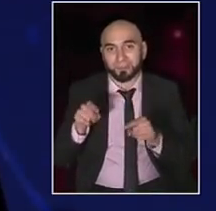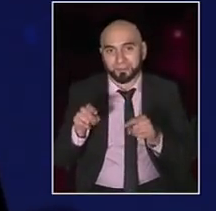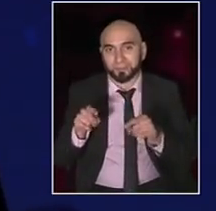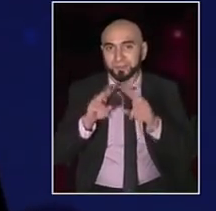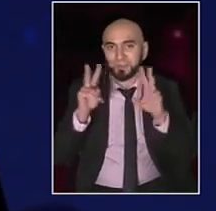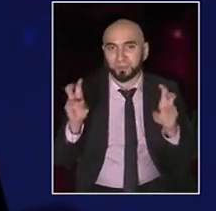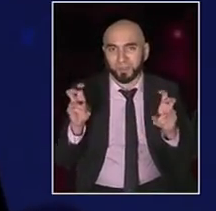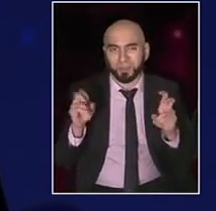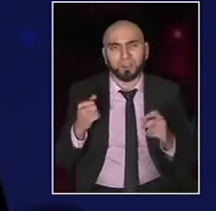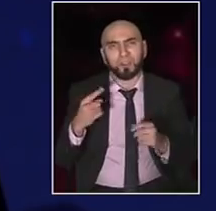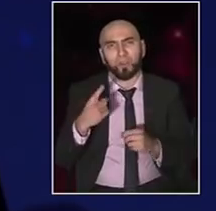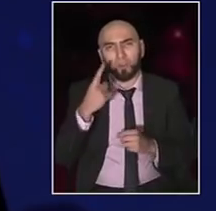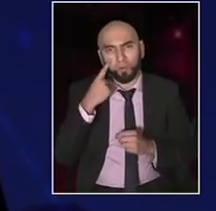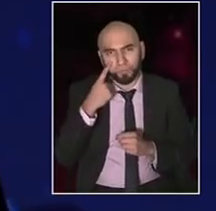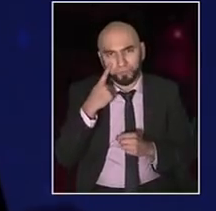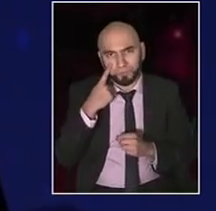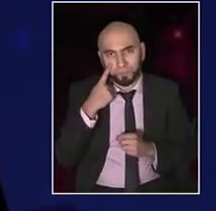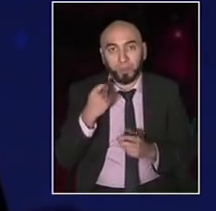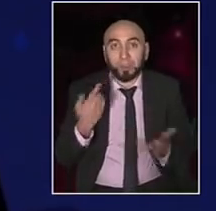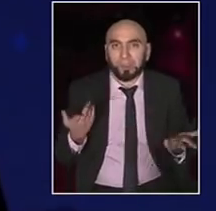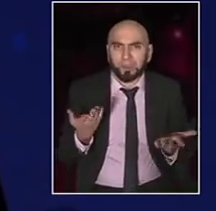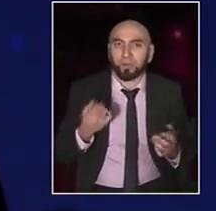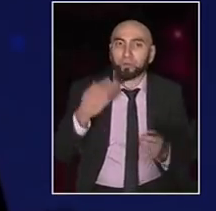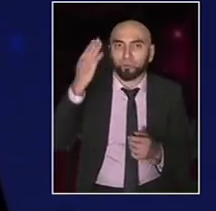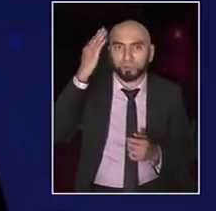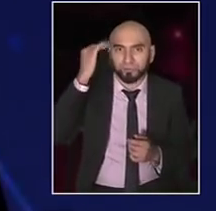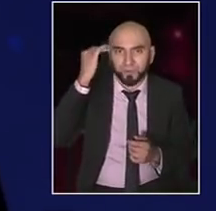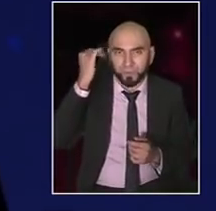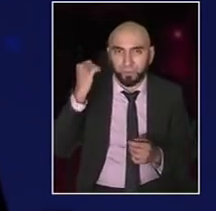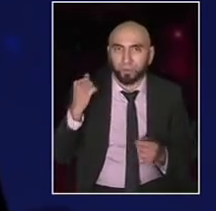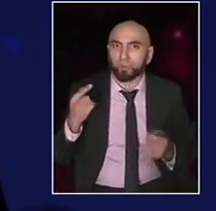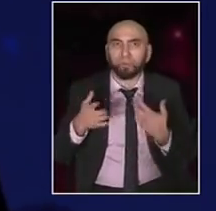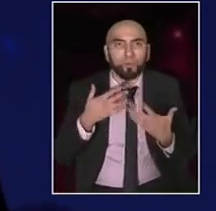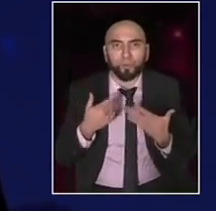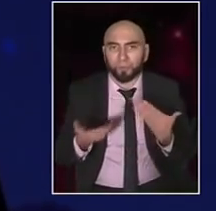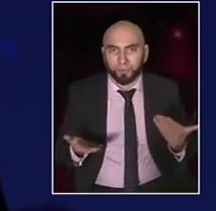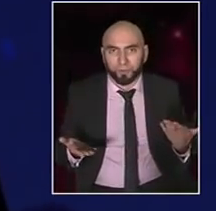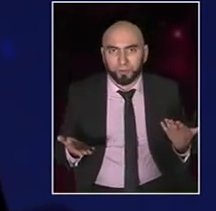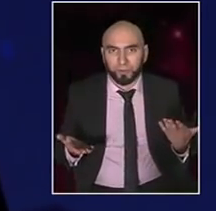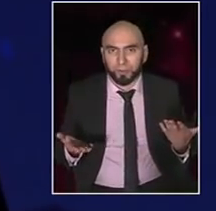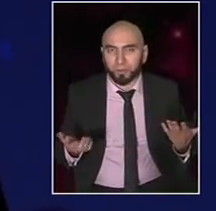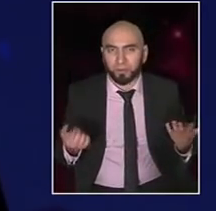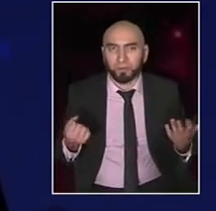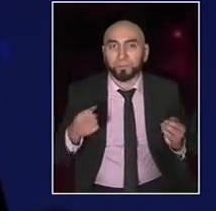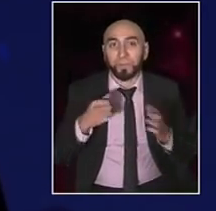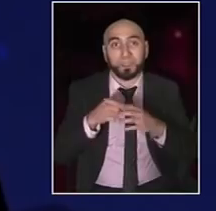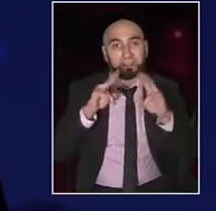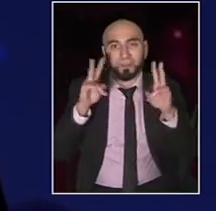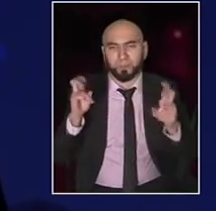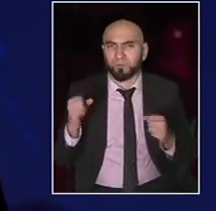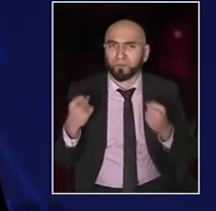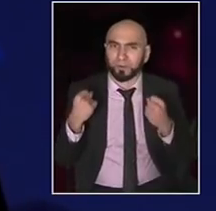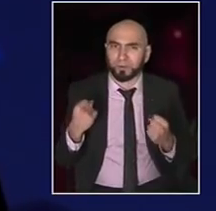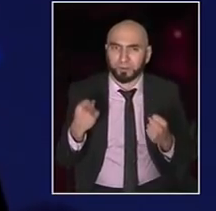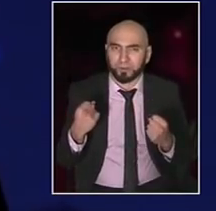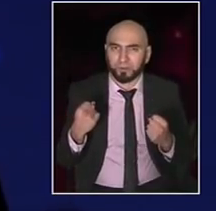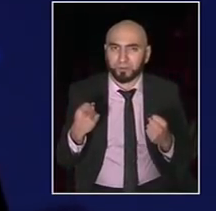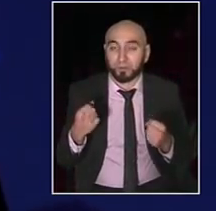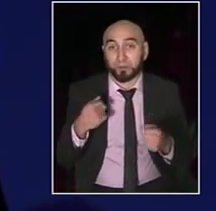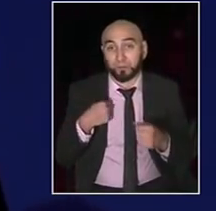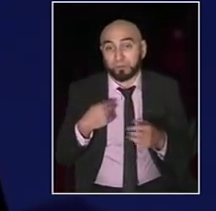de conocer que no sabemos realmente dónde reside es un impulso tan fuerte que incluso, y si